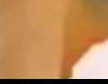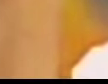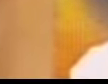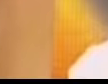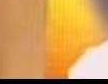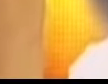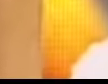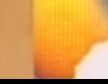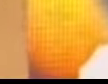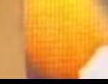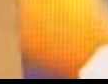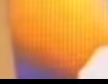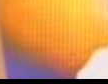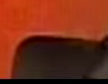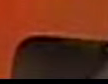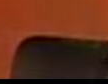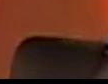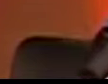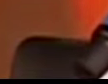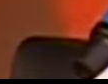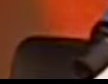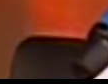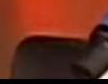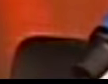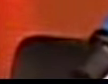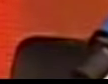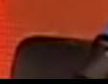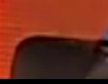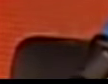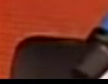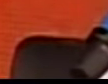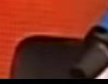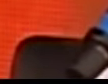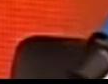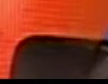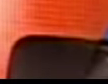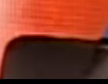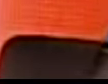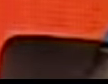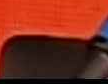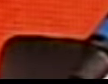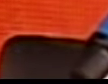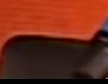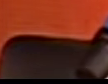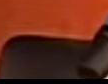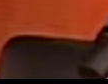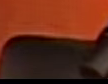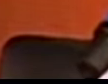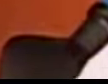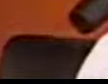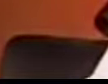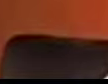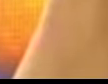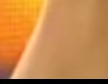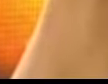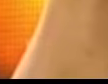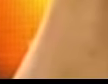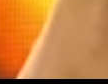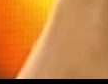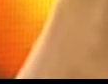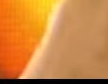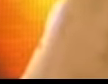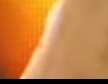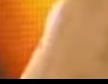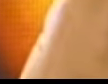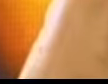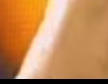comió habas, choclo. No sea chismoso, macho, que se iba a caer mal y porque le llegué tarde al